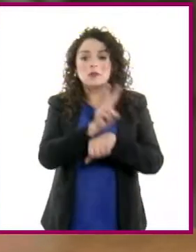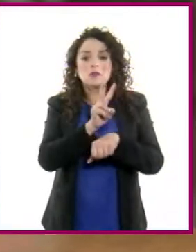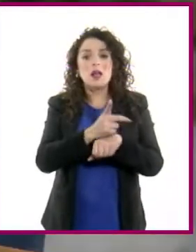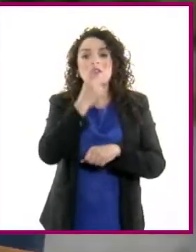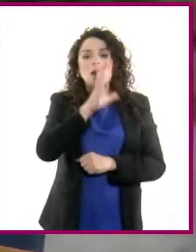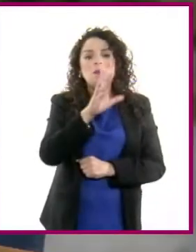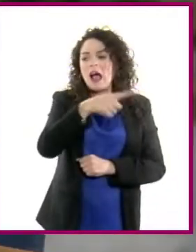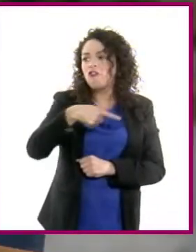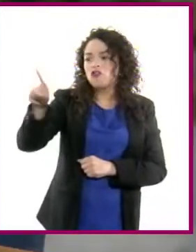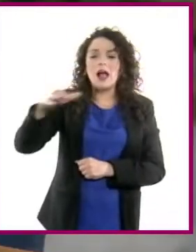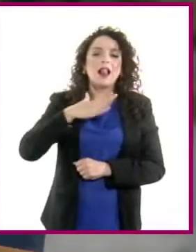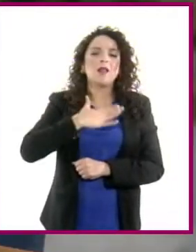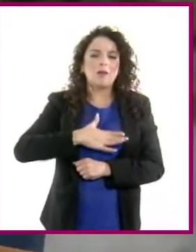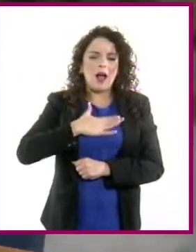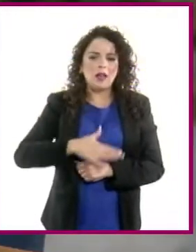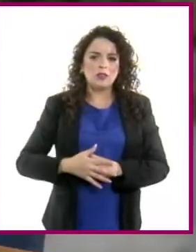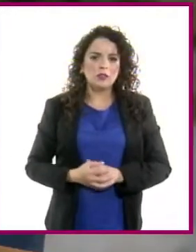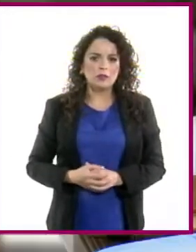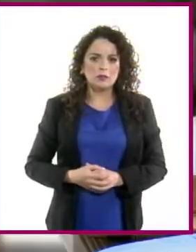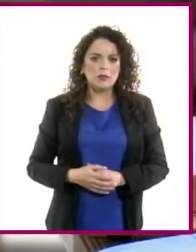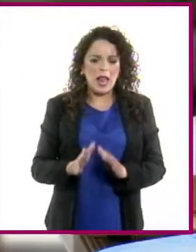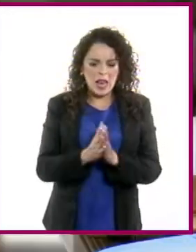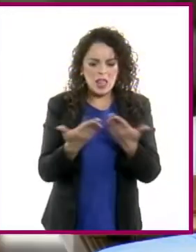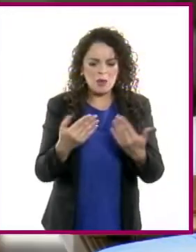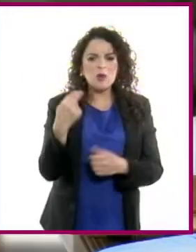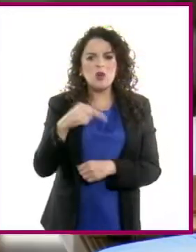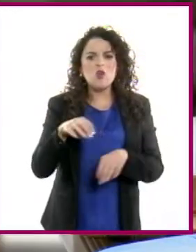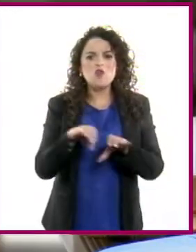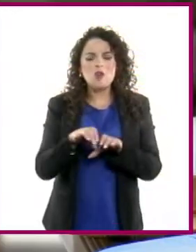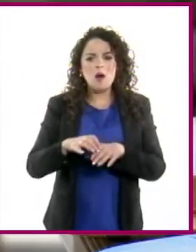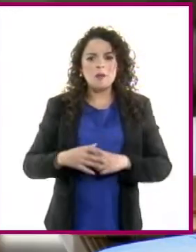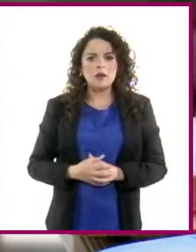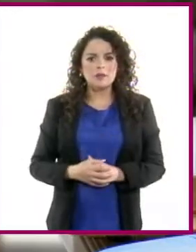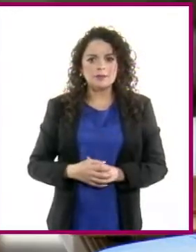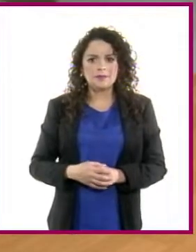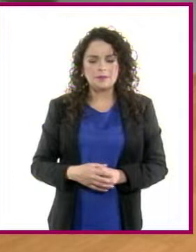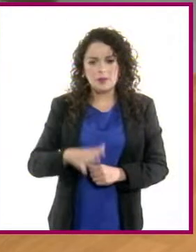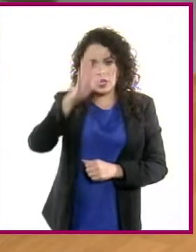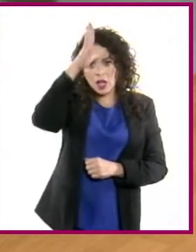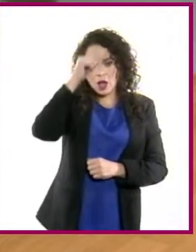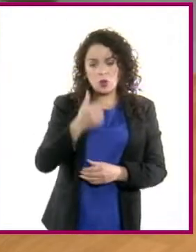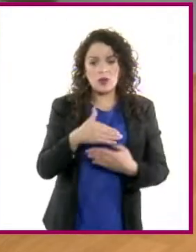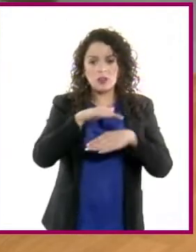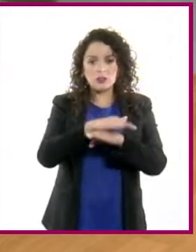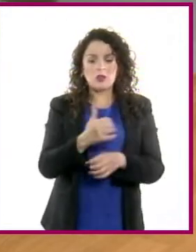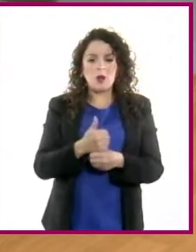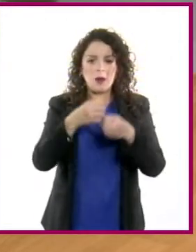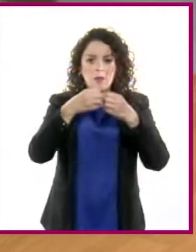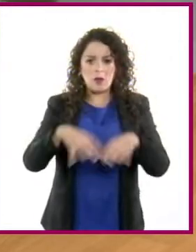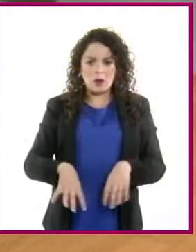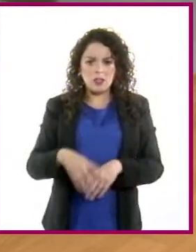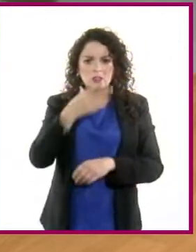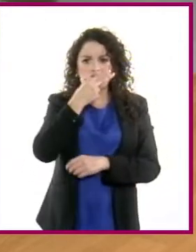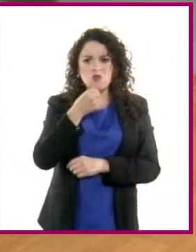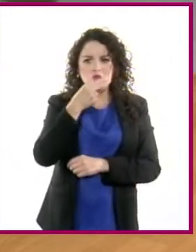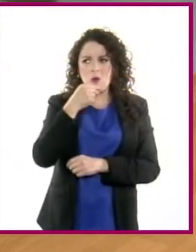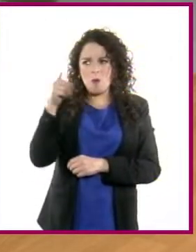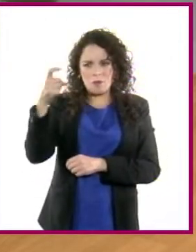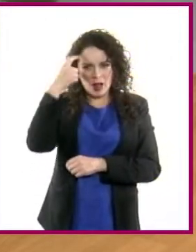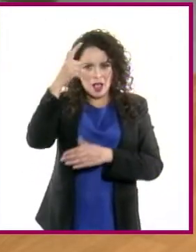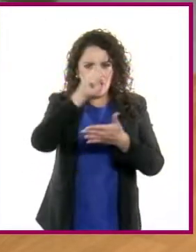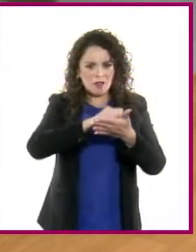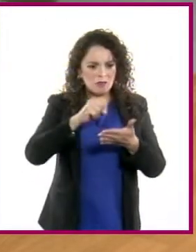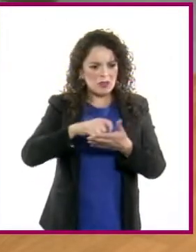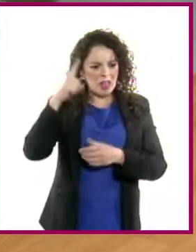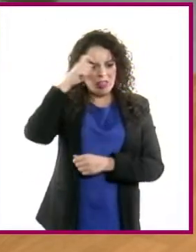baño. ¿Y cómo se llama el libro? Tratado sobre la violencia. El autor tenía un apellido difícil de pronunciar,